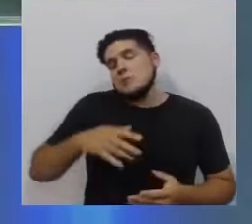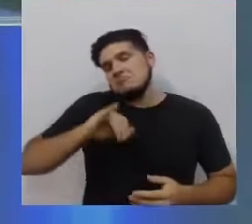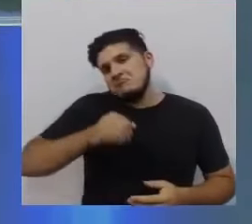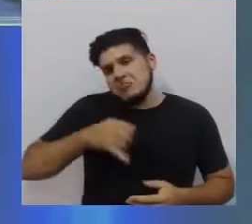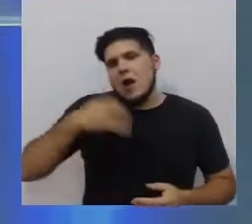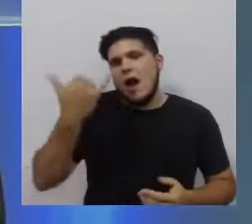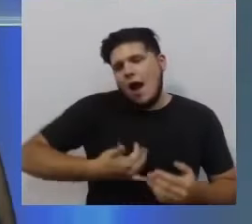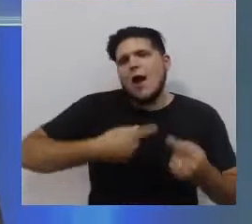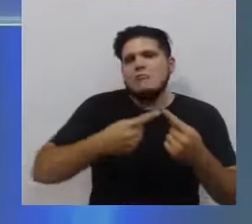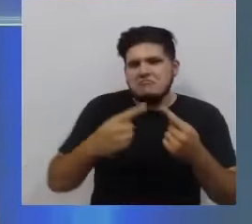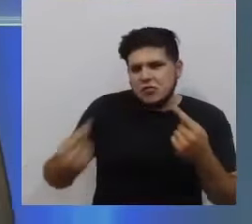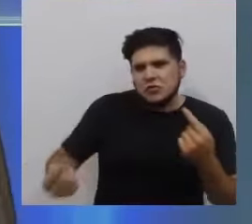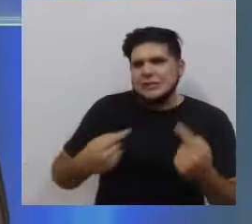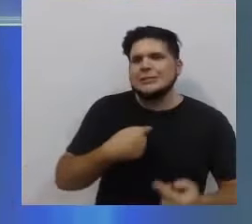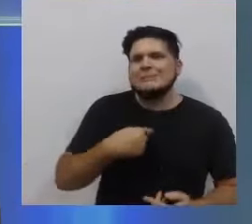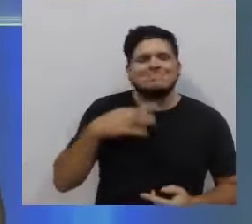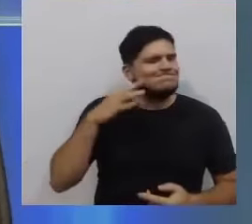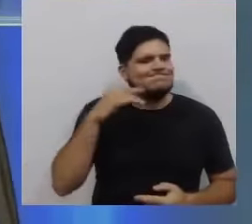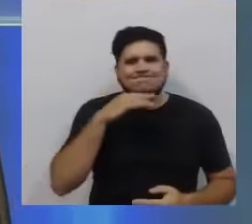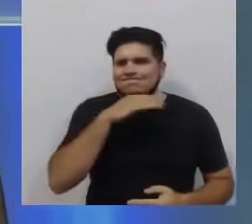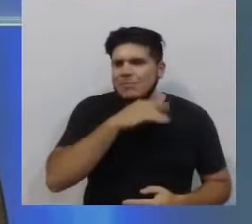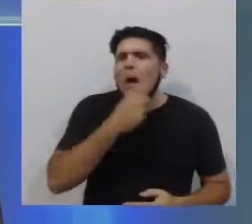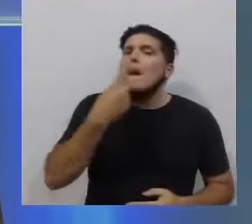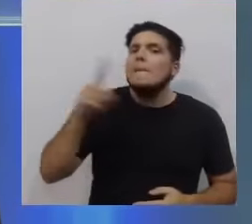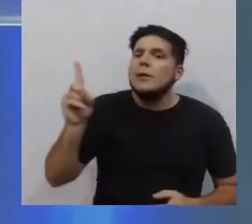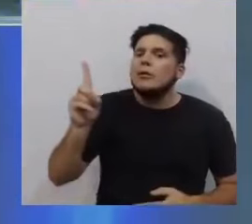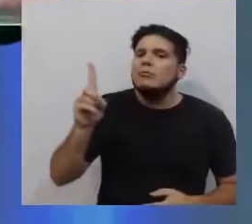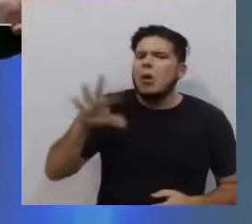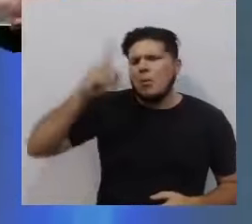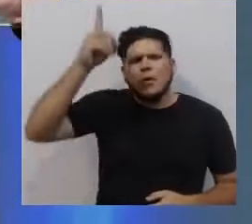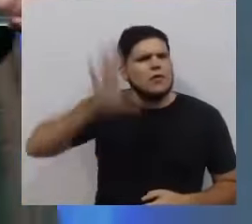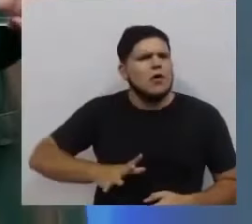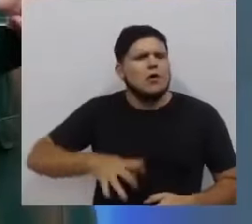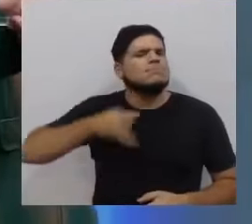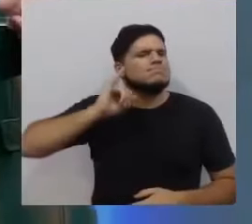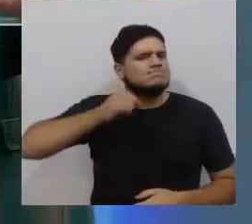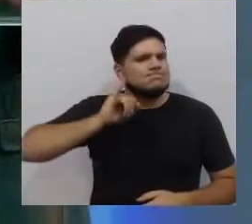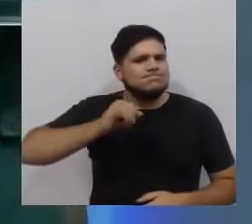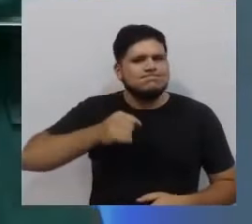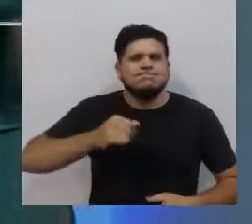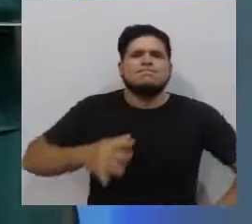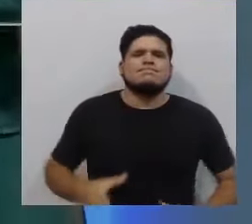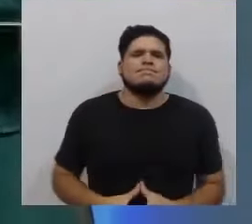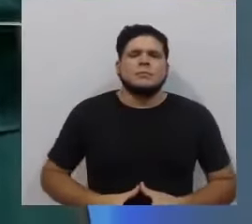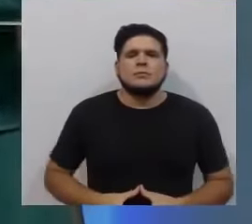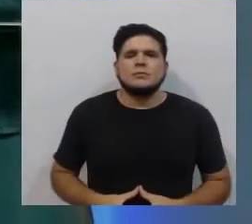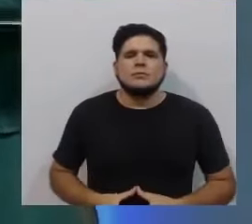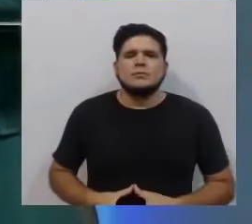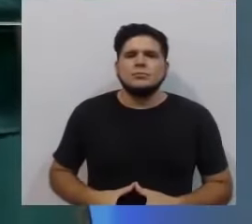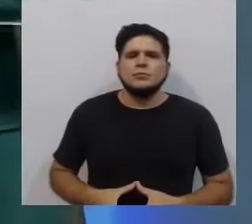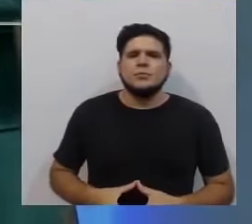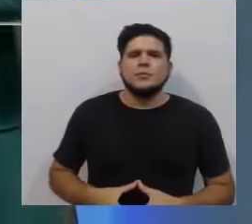pero tú eres el creador de todas las cosas esa visión te da una plataforma de